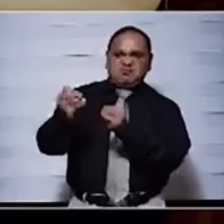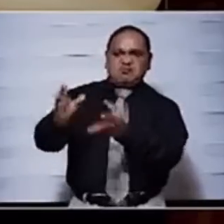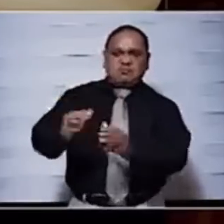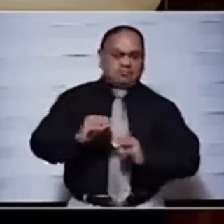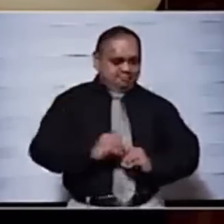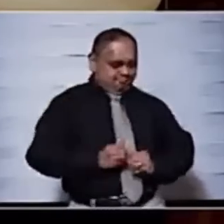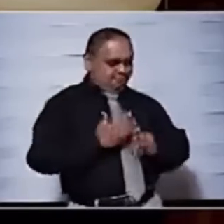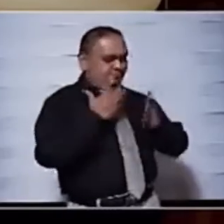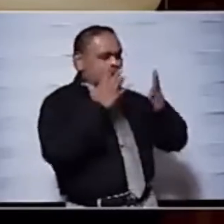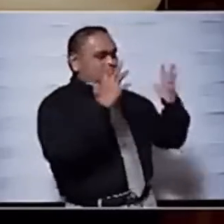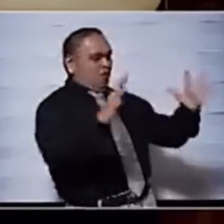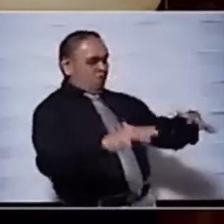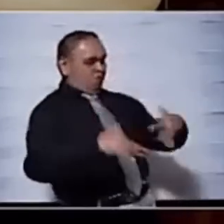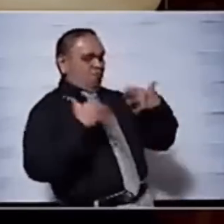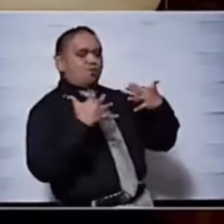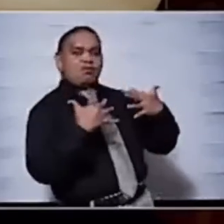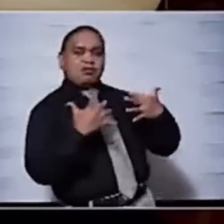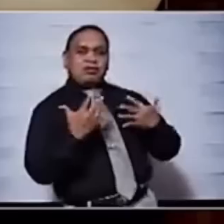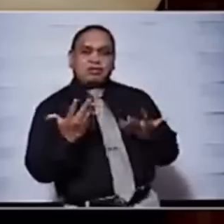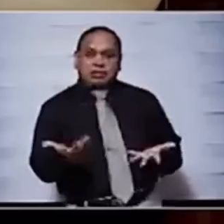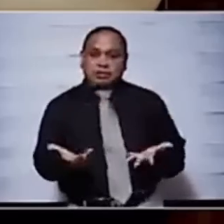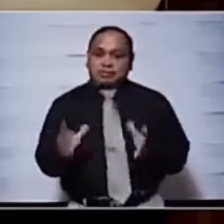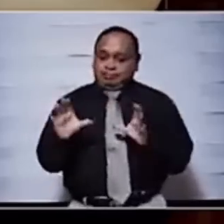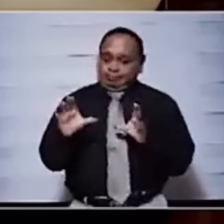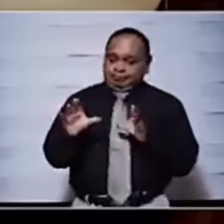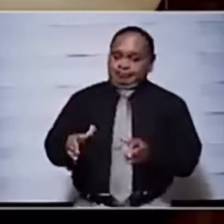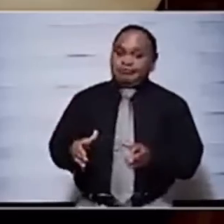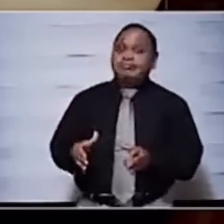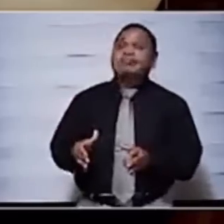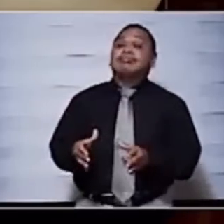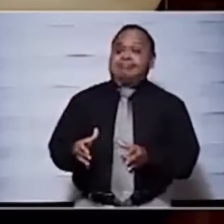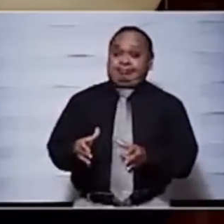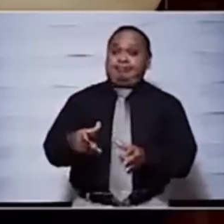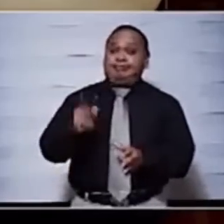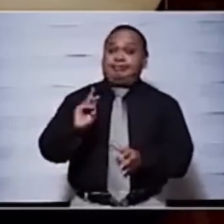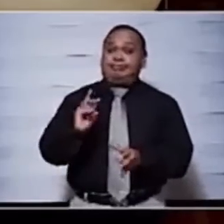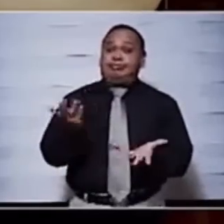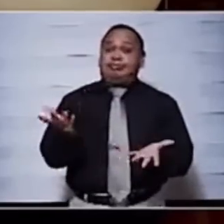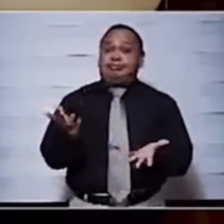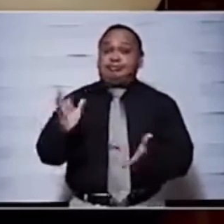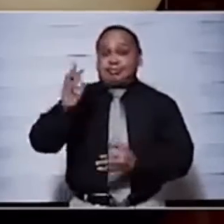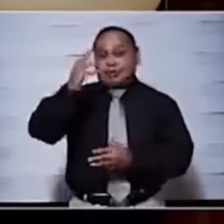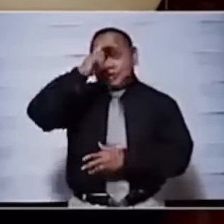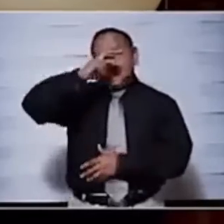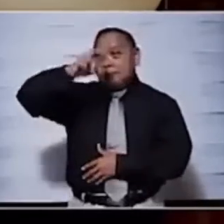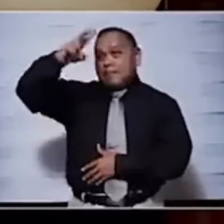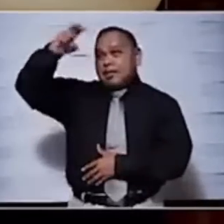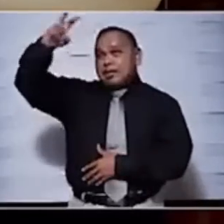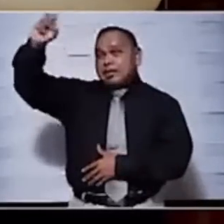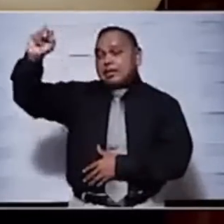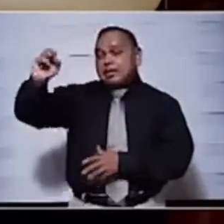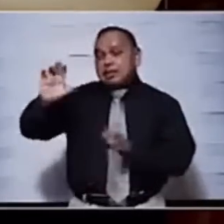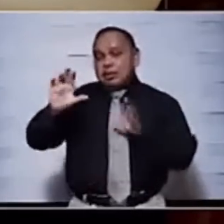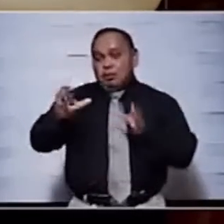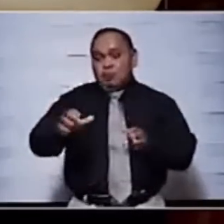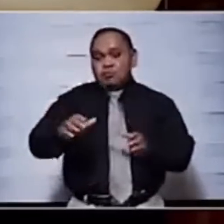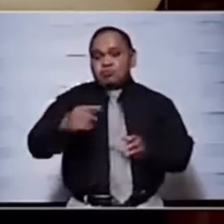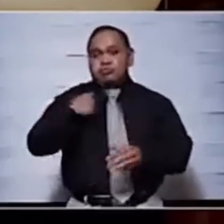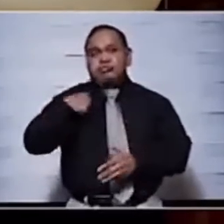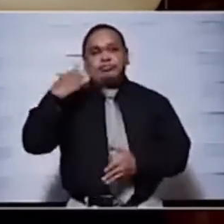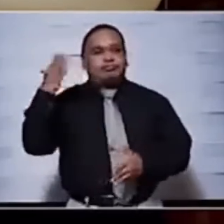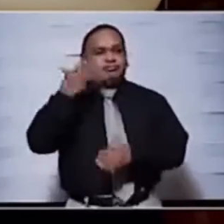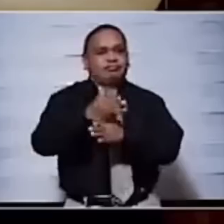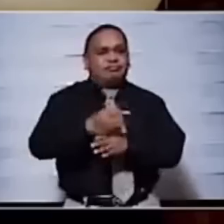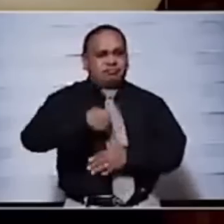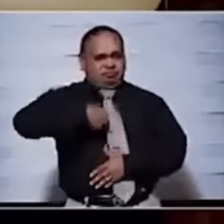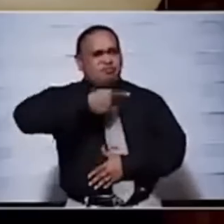un precedente para la Cámara de Diputados y para el mundo. Yo nomás me imagino yendo a los parlamentos, pues yo hablaré, ¿no?